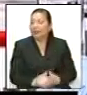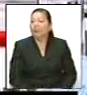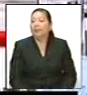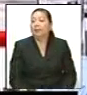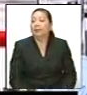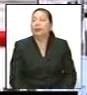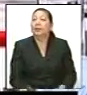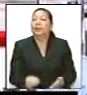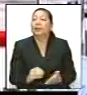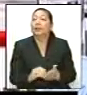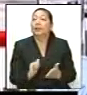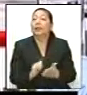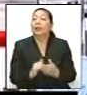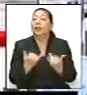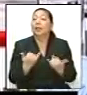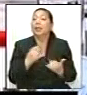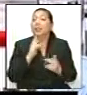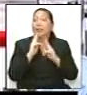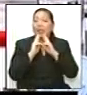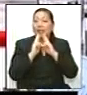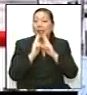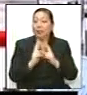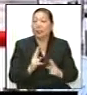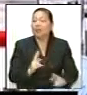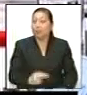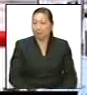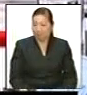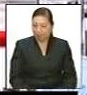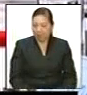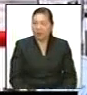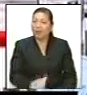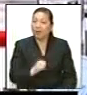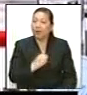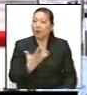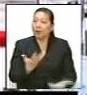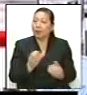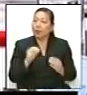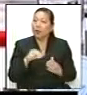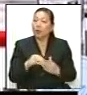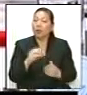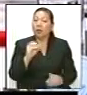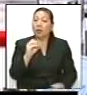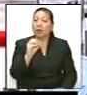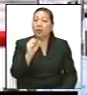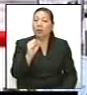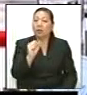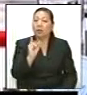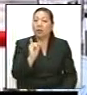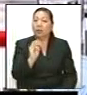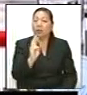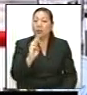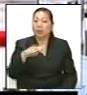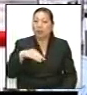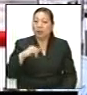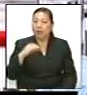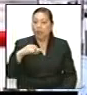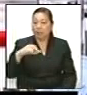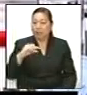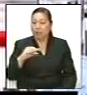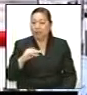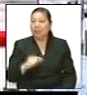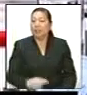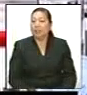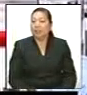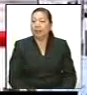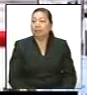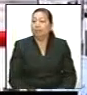se aplicaron, y esos resultados tienen que ver. Eso es lo que yo pido con OSINERMIN, por ejemplo, ¿no es cierto?, que nos dé resultados.